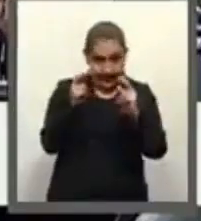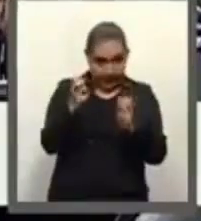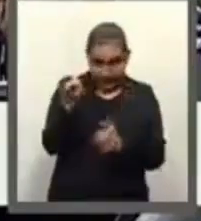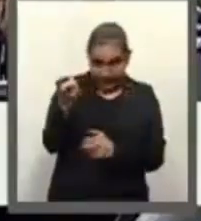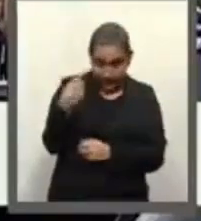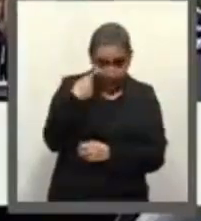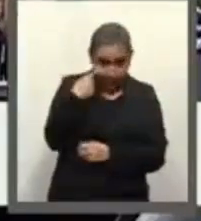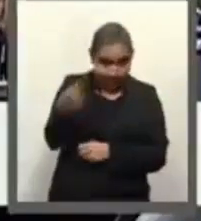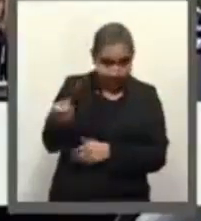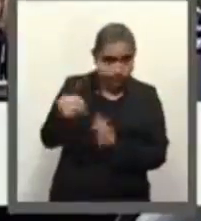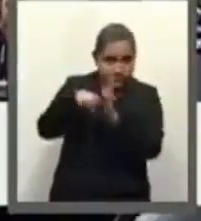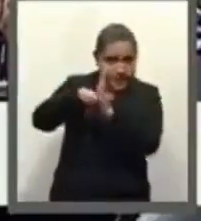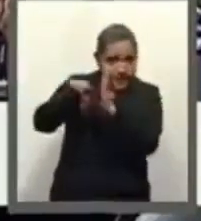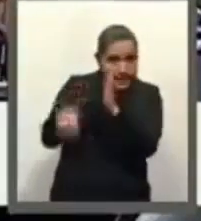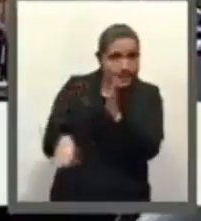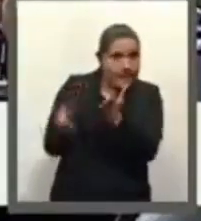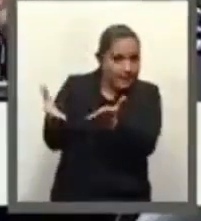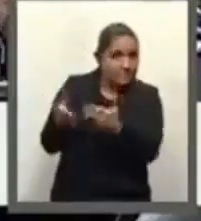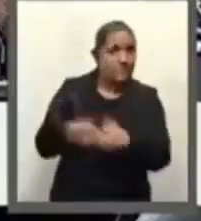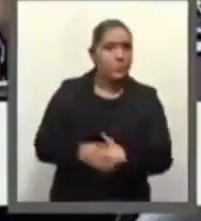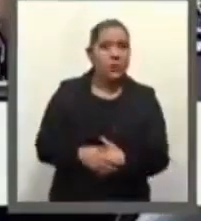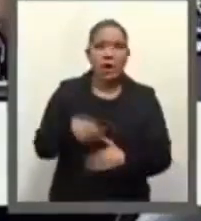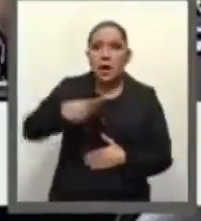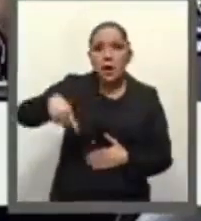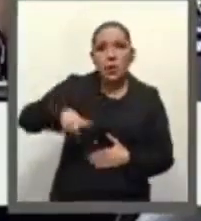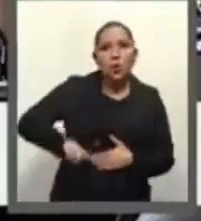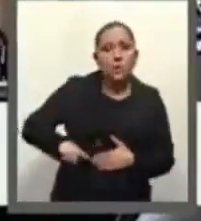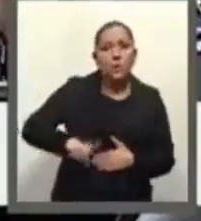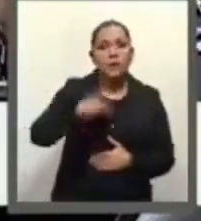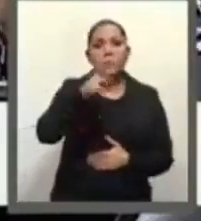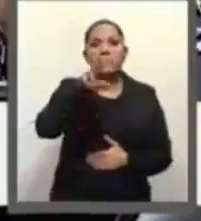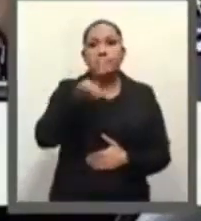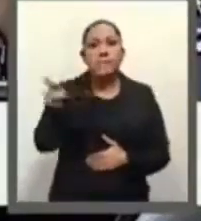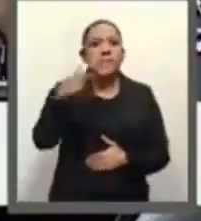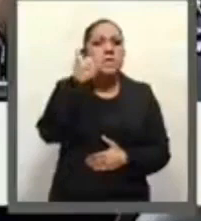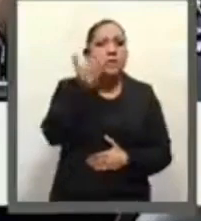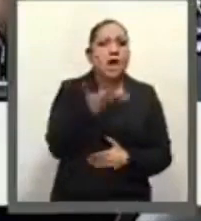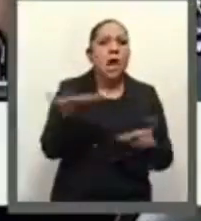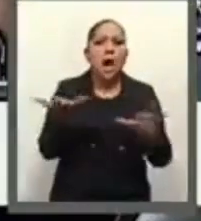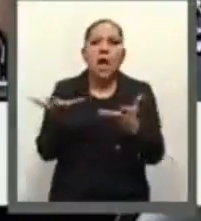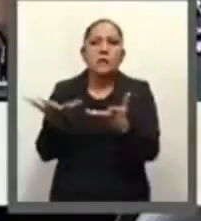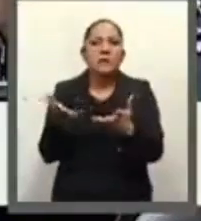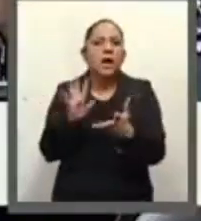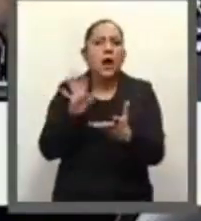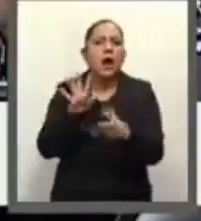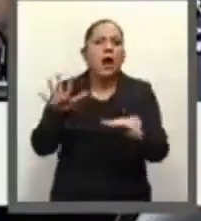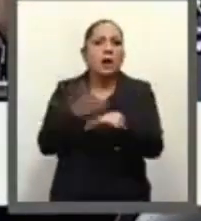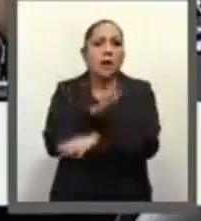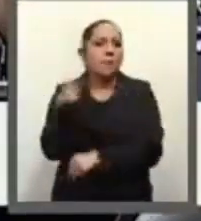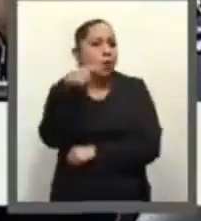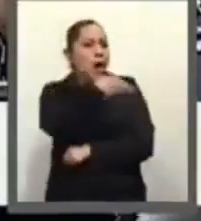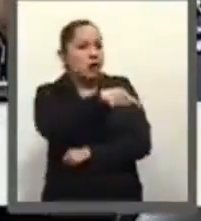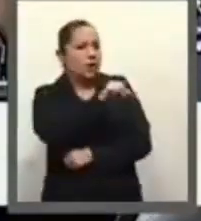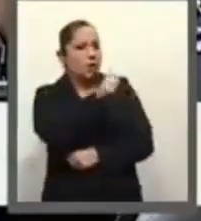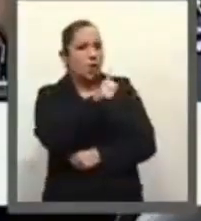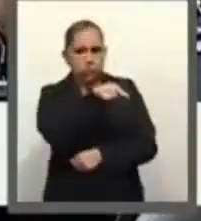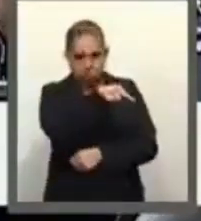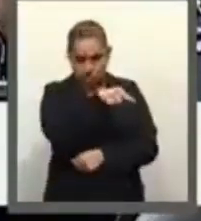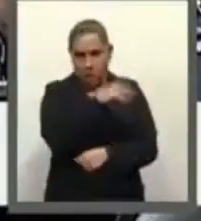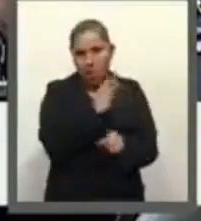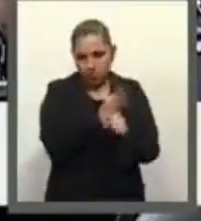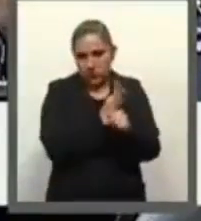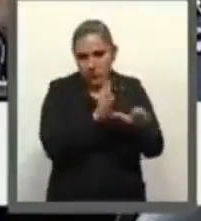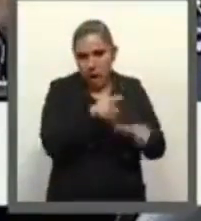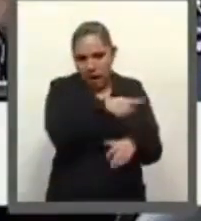un ejemplo que los gobiernos del PRI hicieron, y hoy tenemos uno nuevo que aparentemente ya está funcionando. El primero